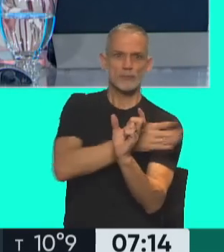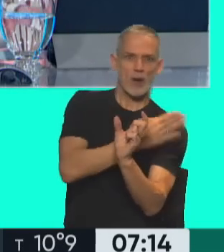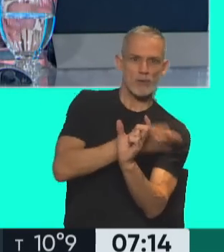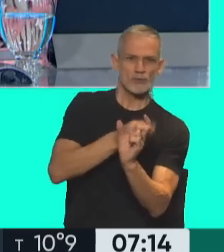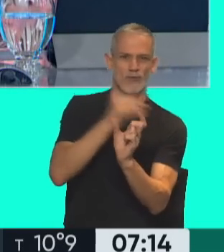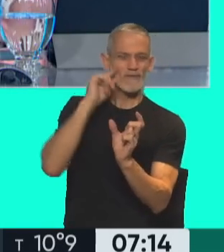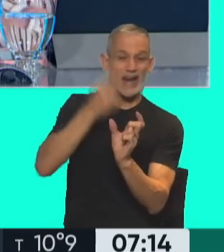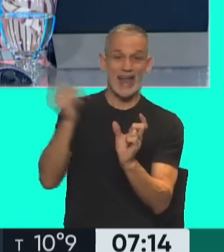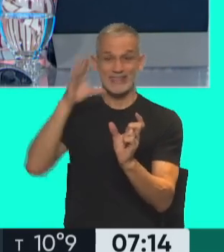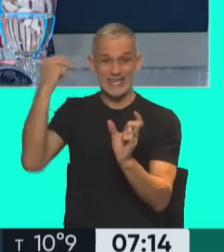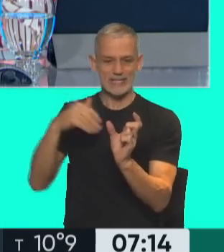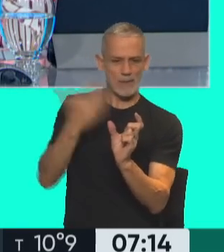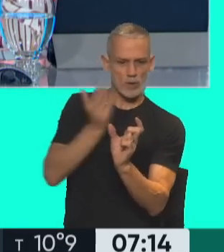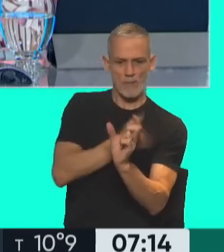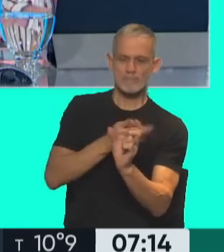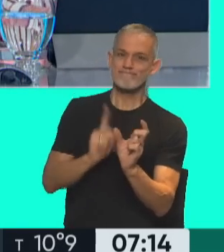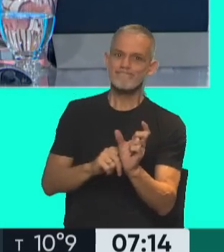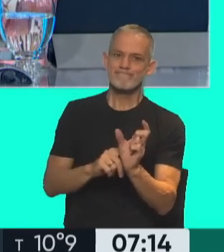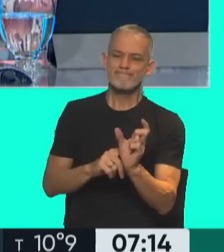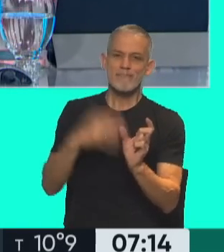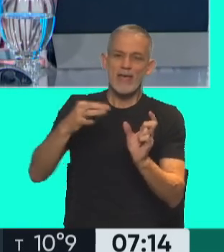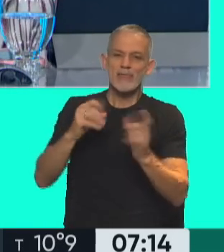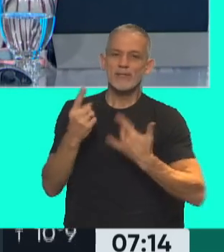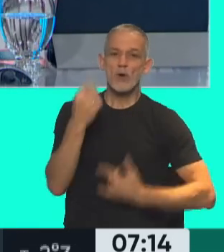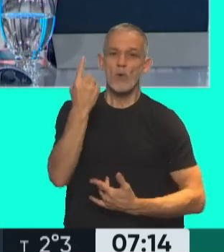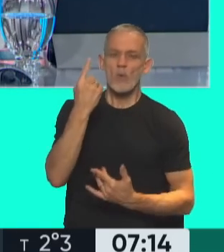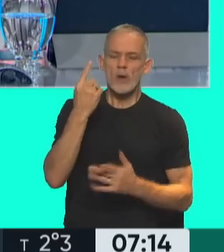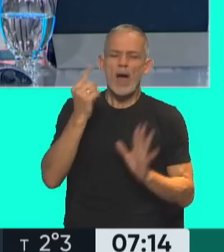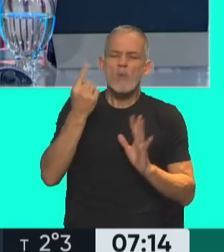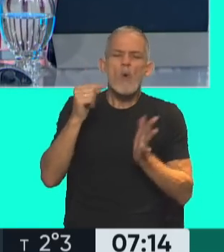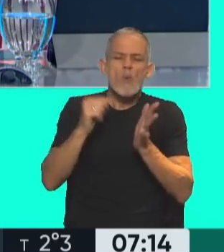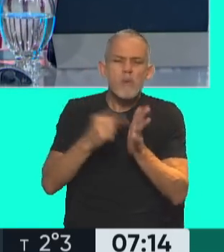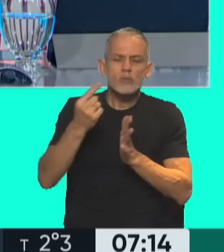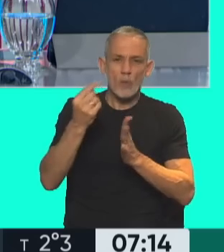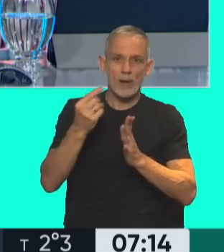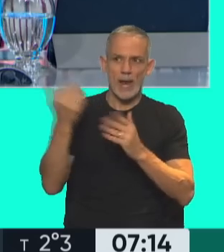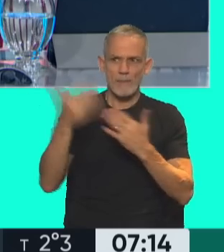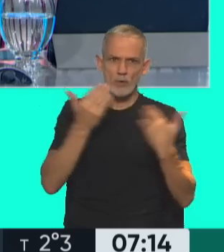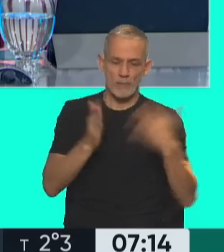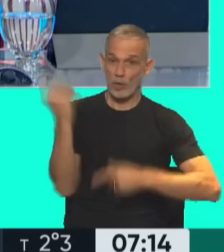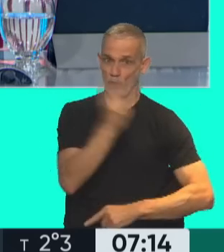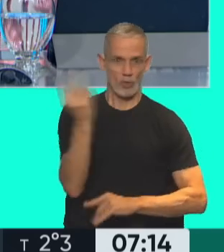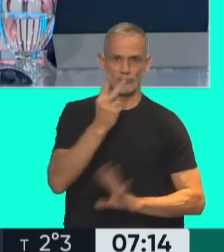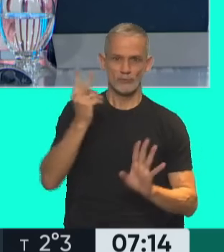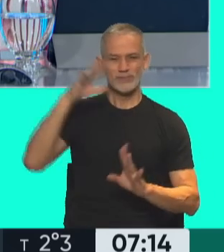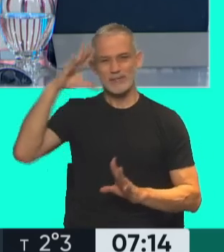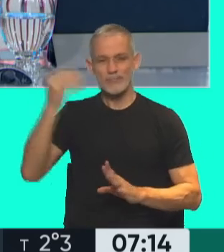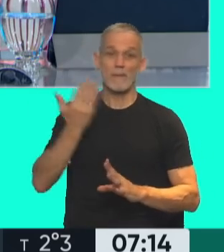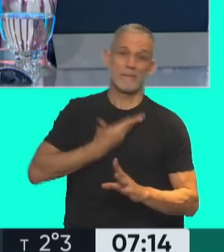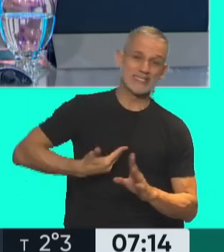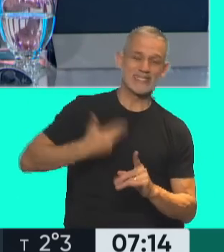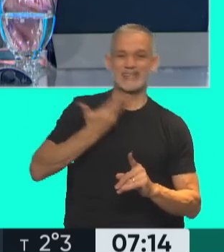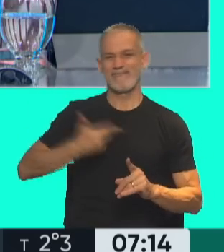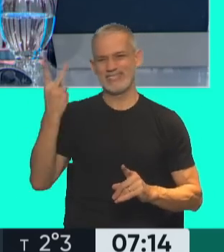decían. Quien iba a reemplazar a Guzmán tenía que tener solo una característica, que era tener el consenso político de presidente